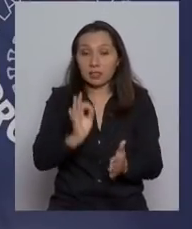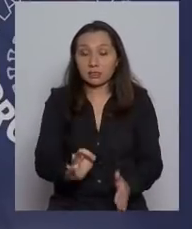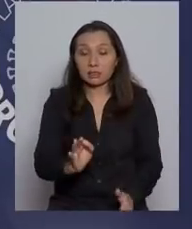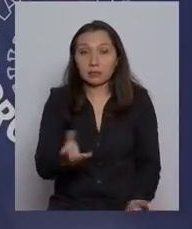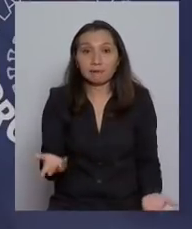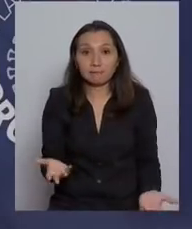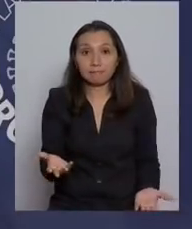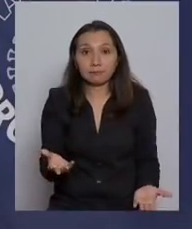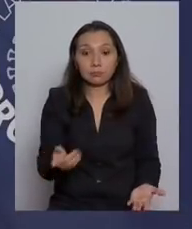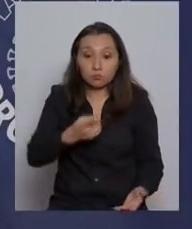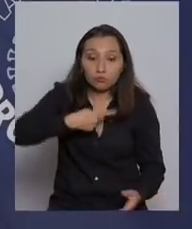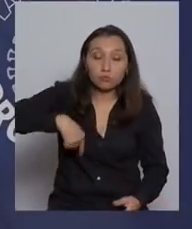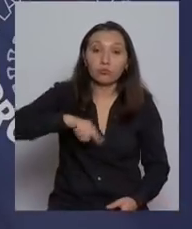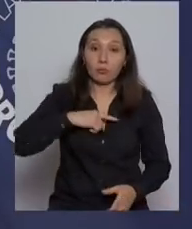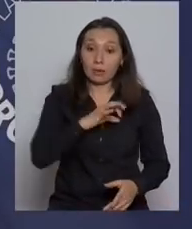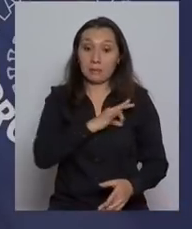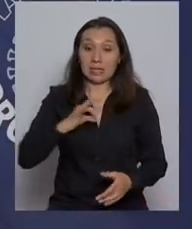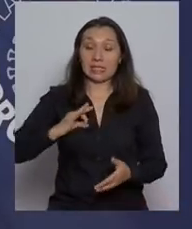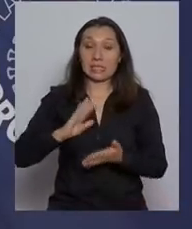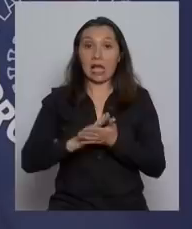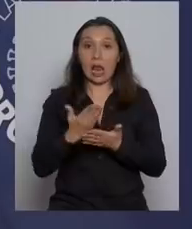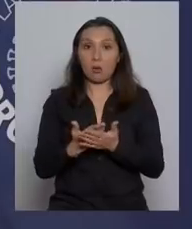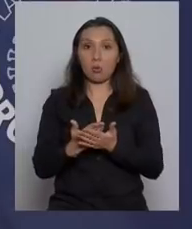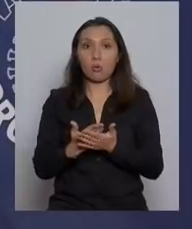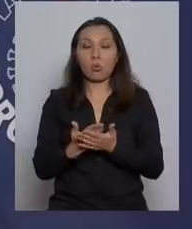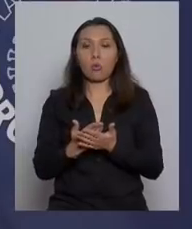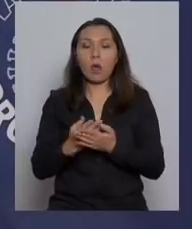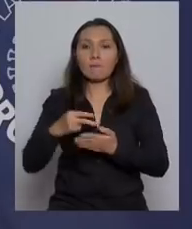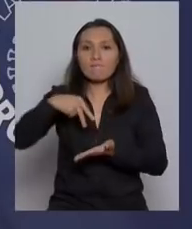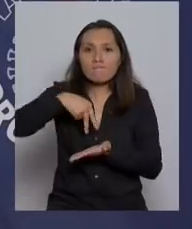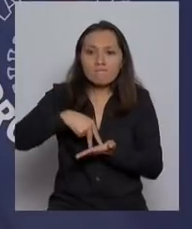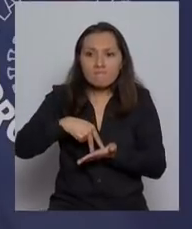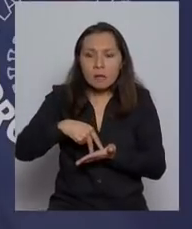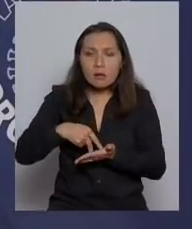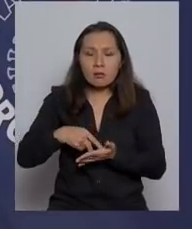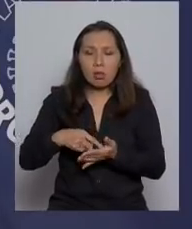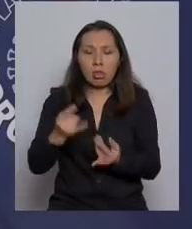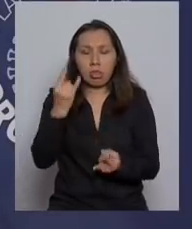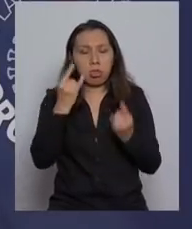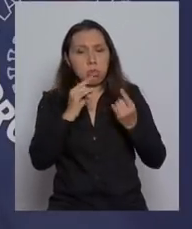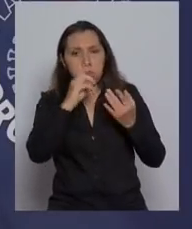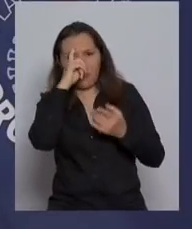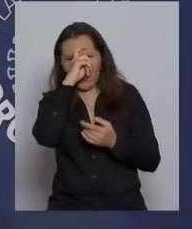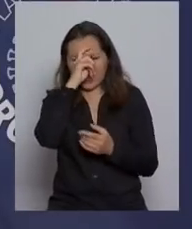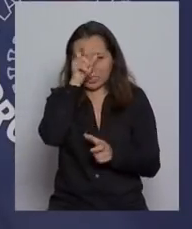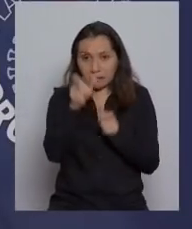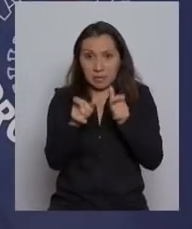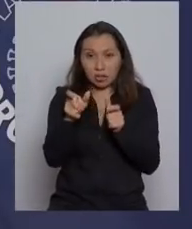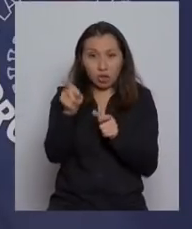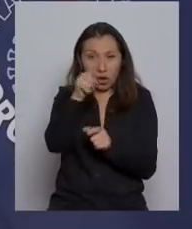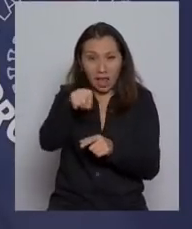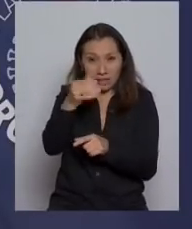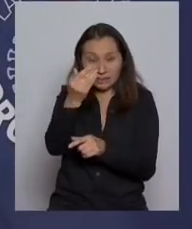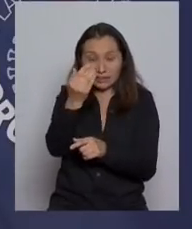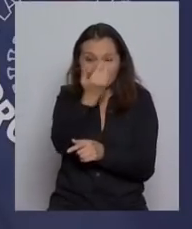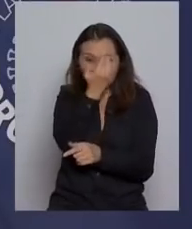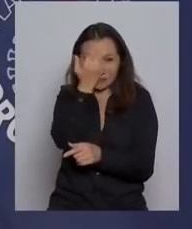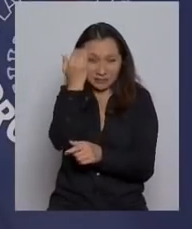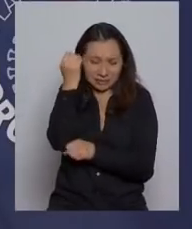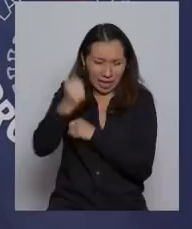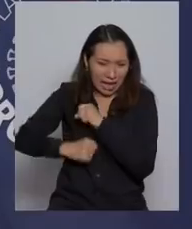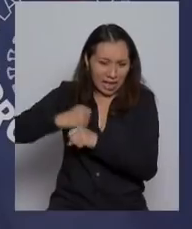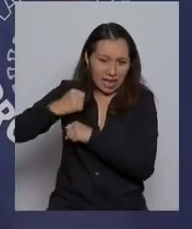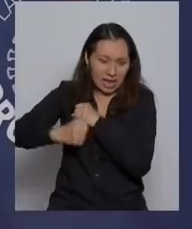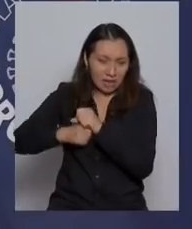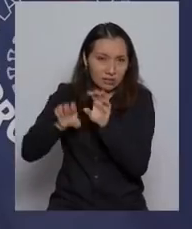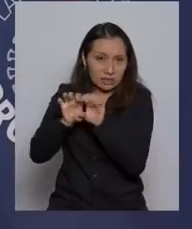porque nuestro Ministerio de Salud está parado sobre hombros de gigantes, personas que han construido a lo largo de